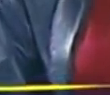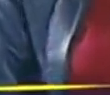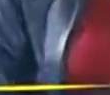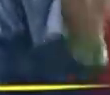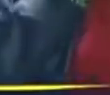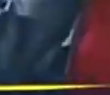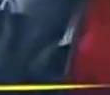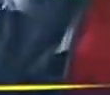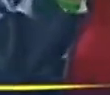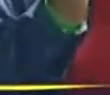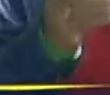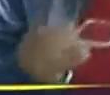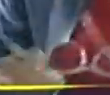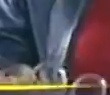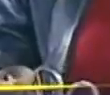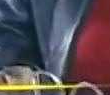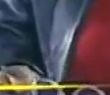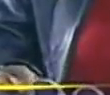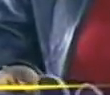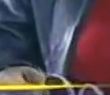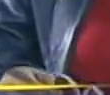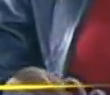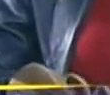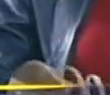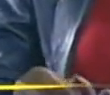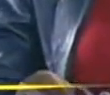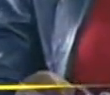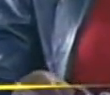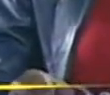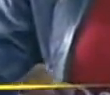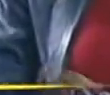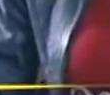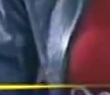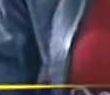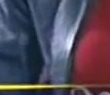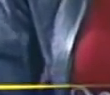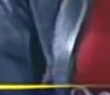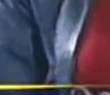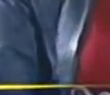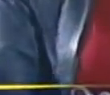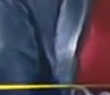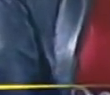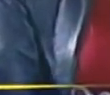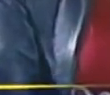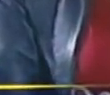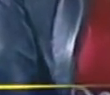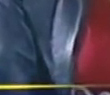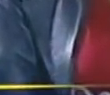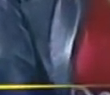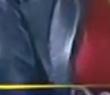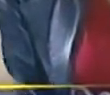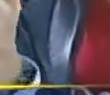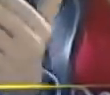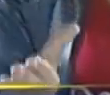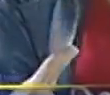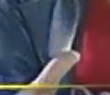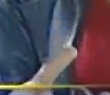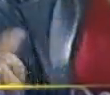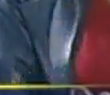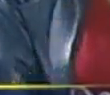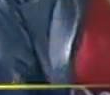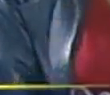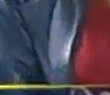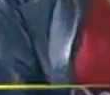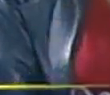hacer una reingeniería y construir una estructura institucional para poder, para avanzar